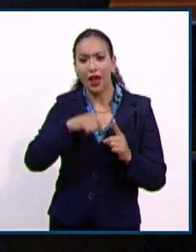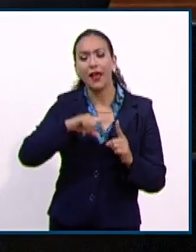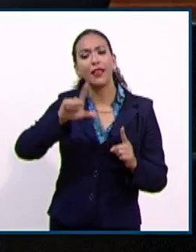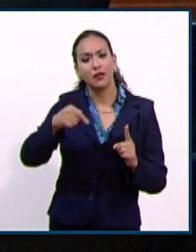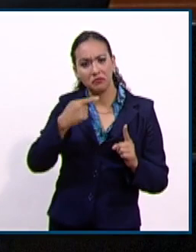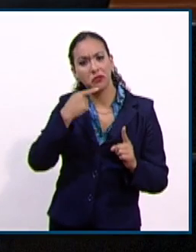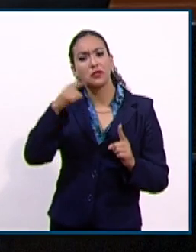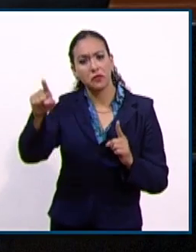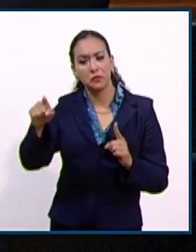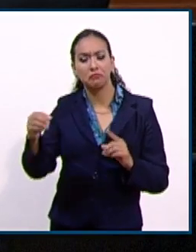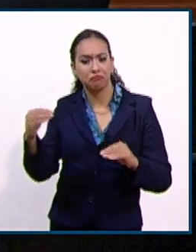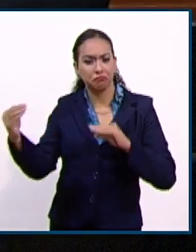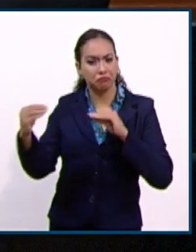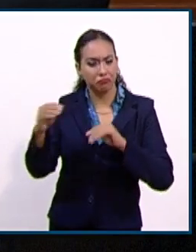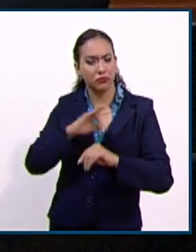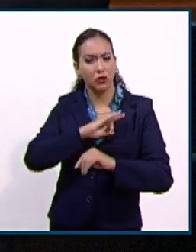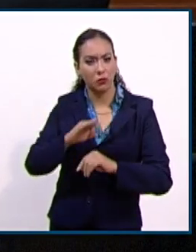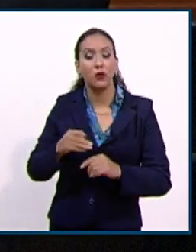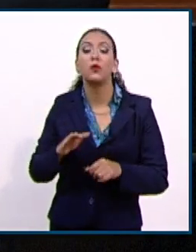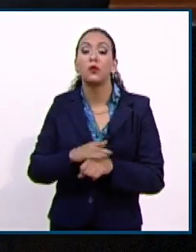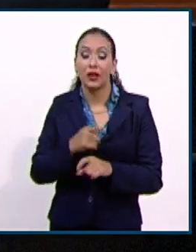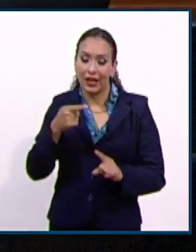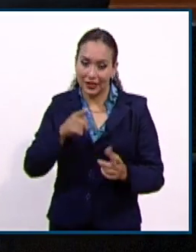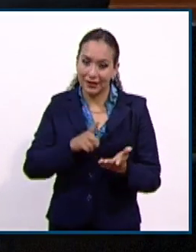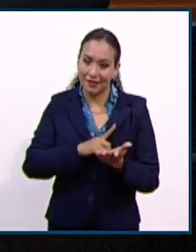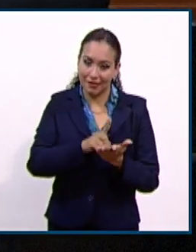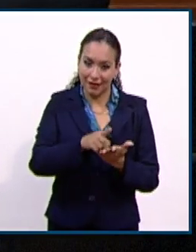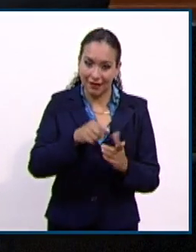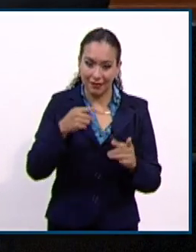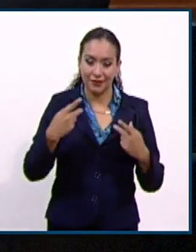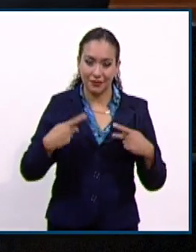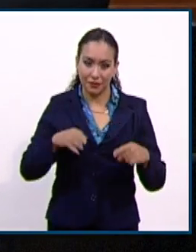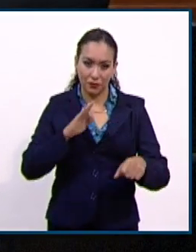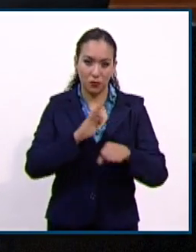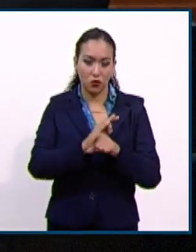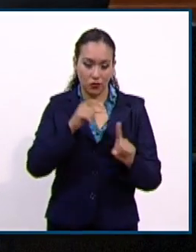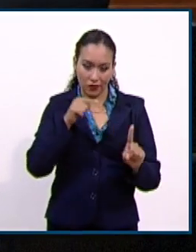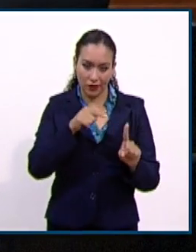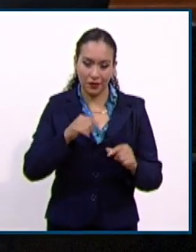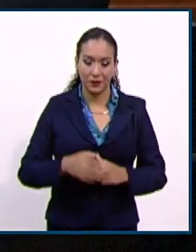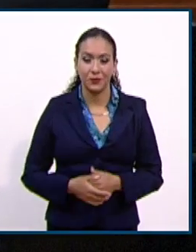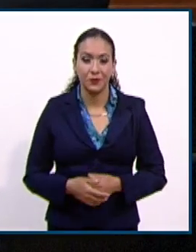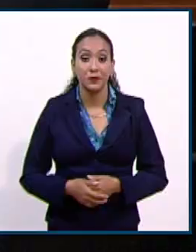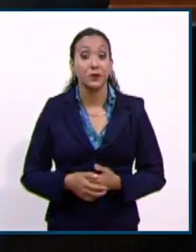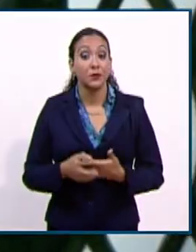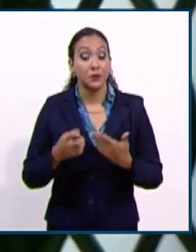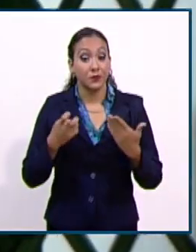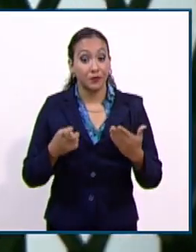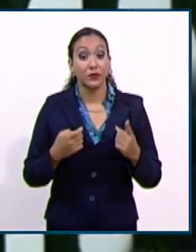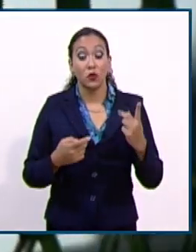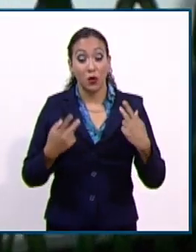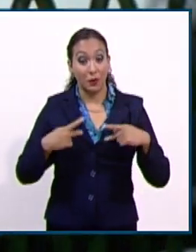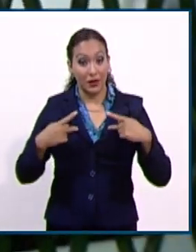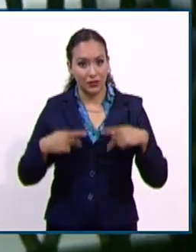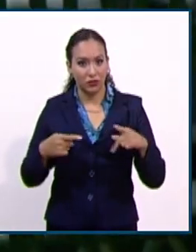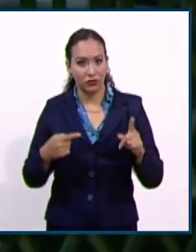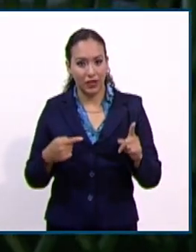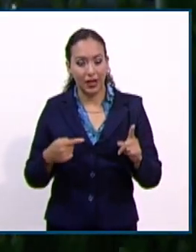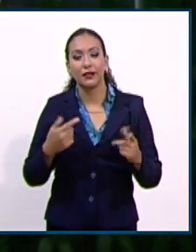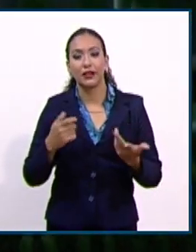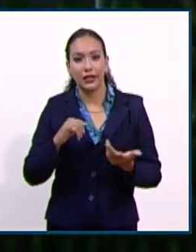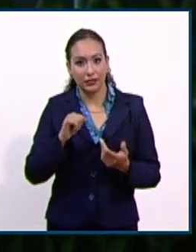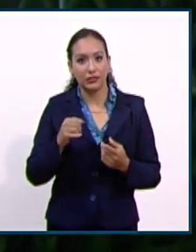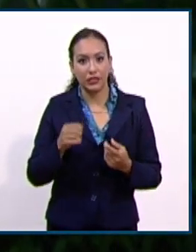apelación y amparo, por lo que están protegidos sus derechos en el proceso penal. Por ello, negó el amparo a una persona que denunció actos